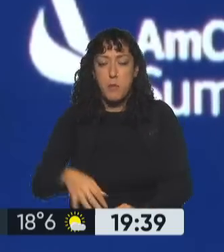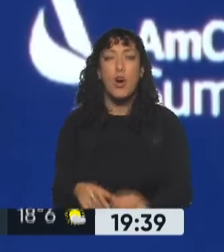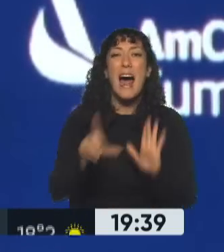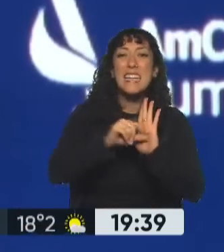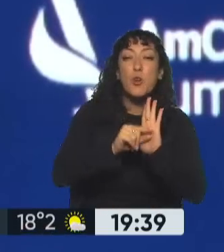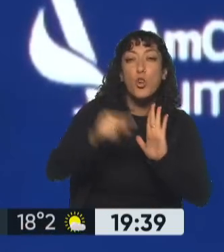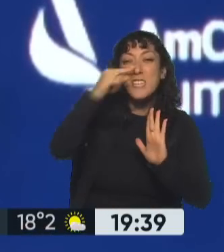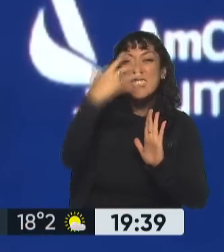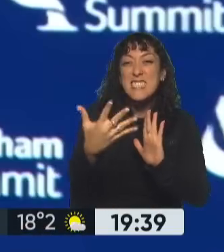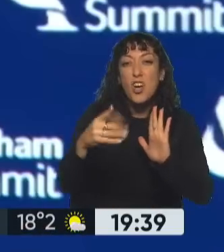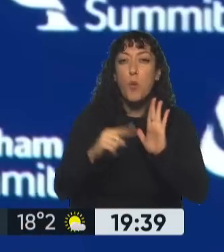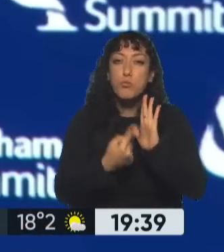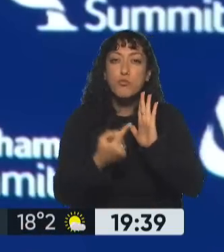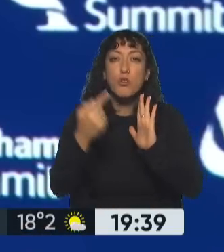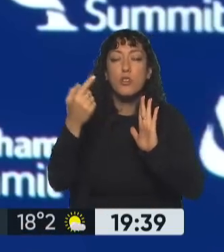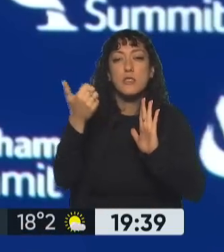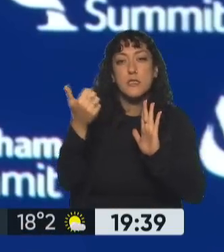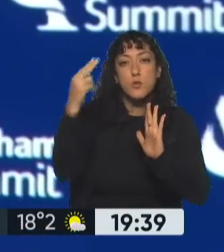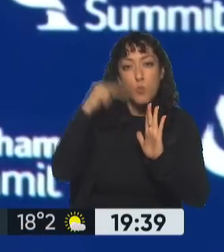75, inciso 19,